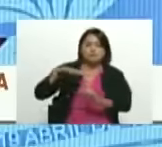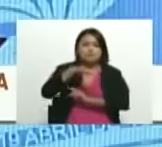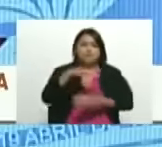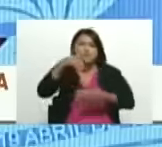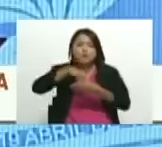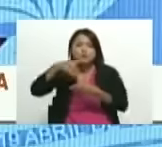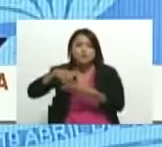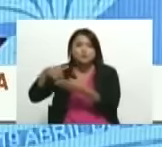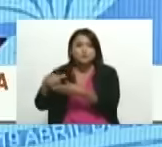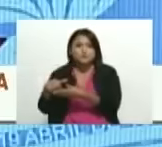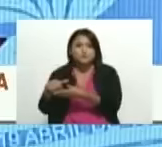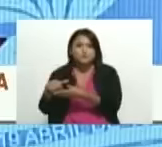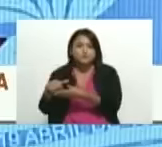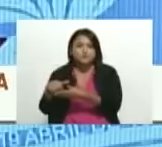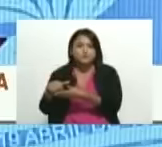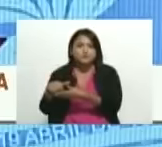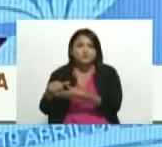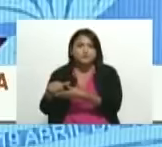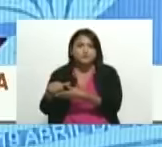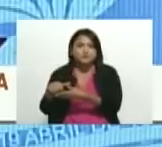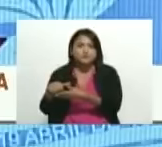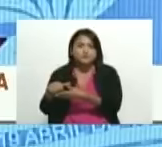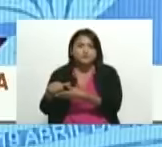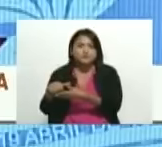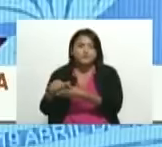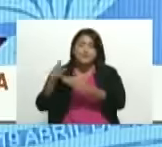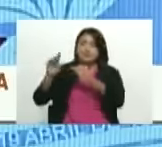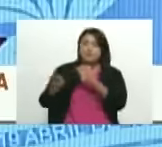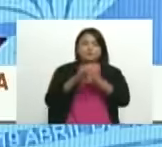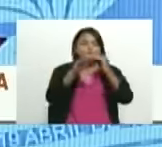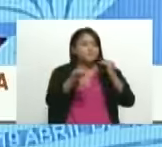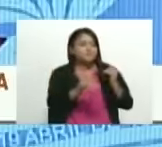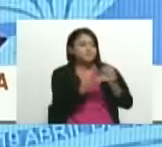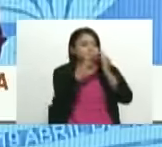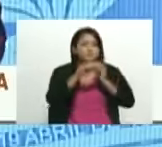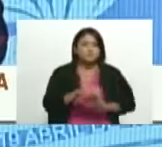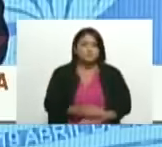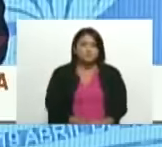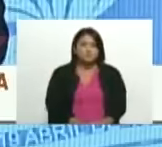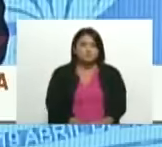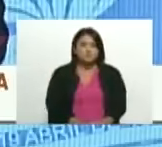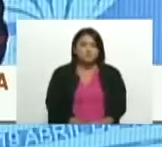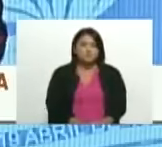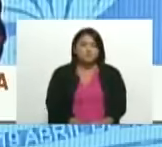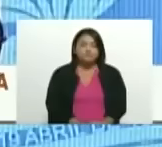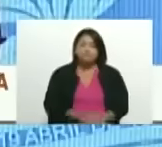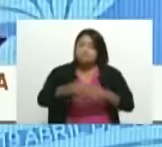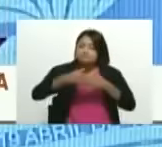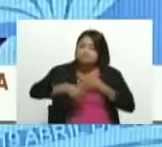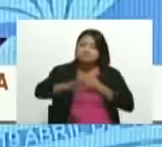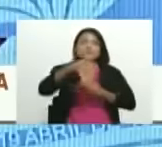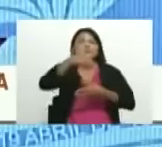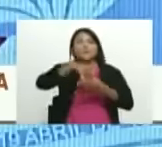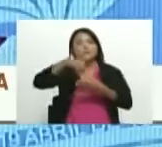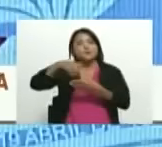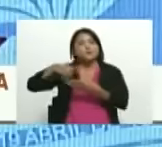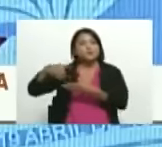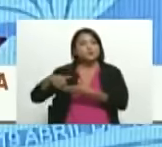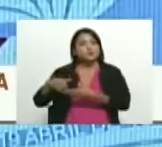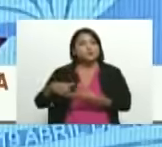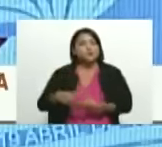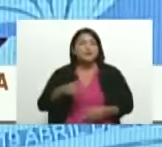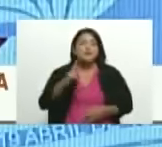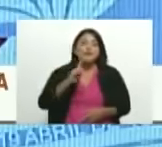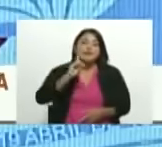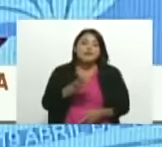las que hace referencia este acuerdo sean igualmente aplicables para el resto de los procesos electorales que corresponda